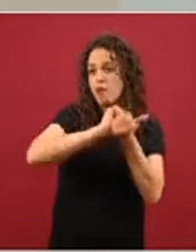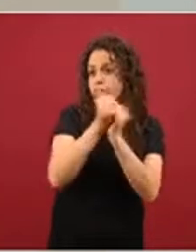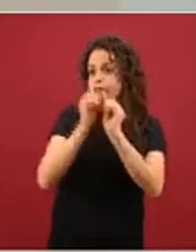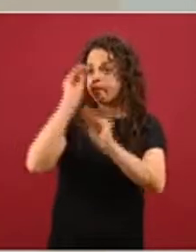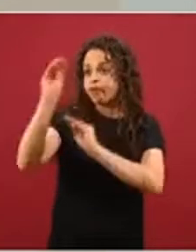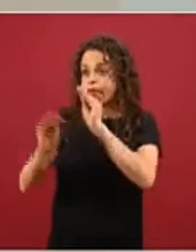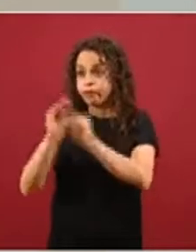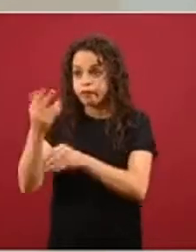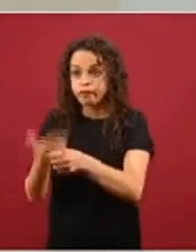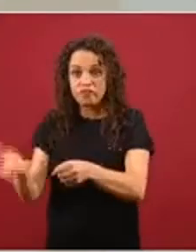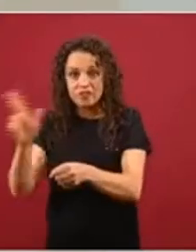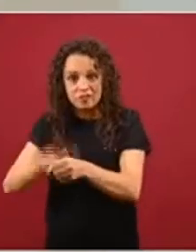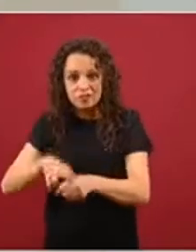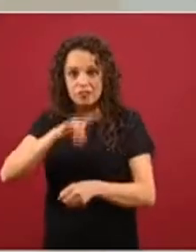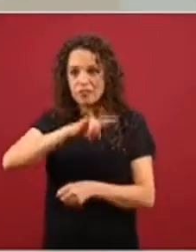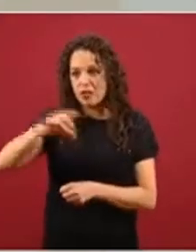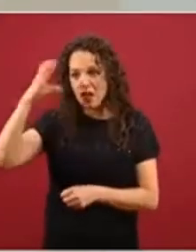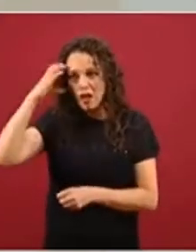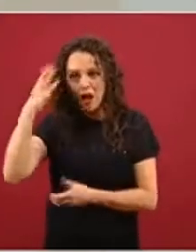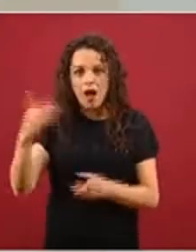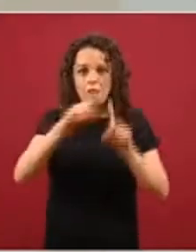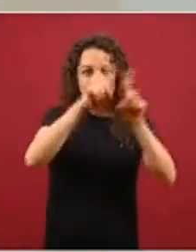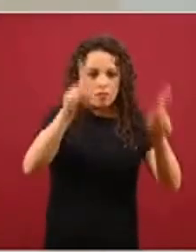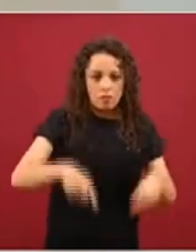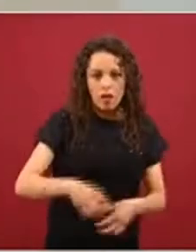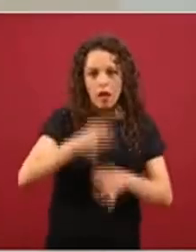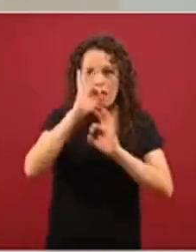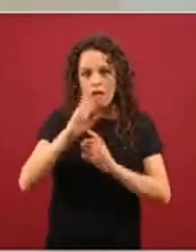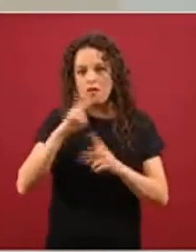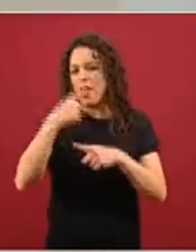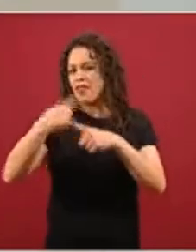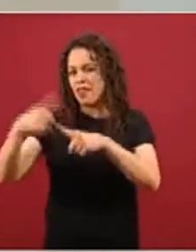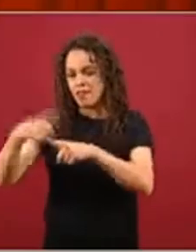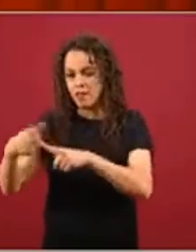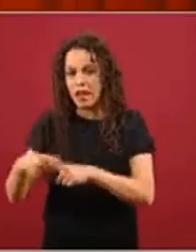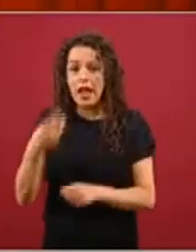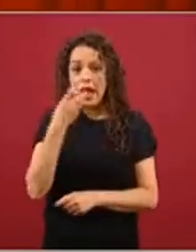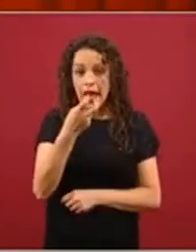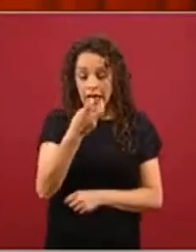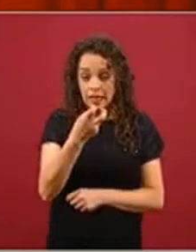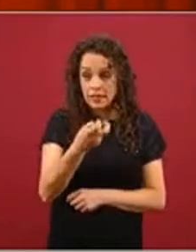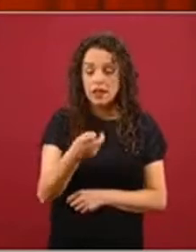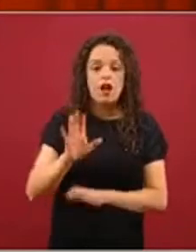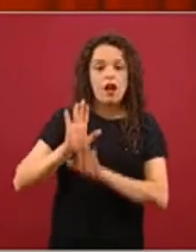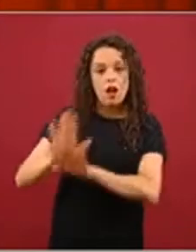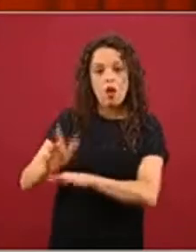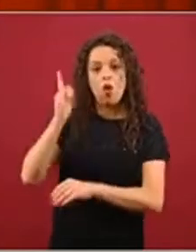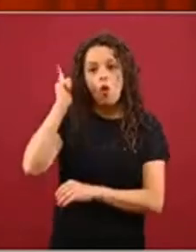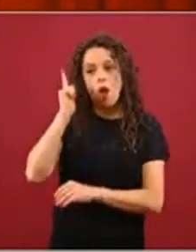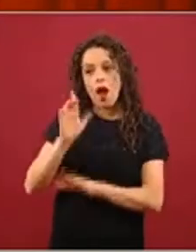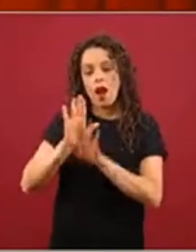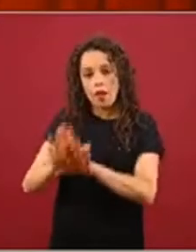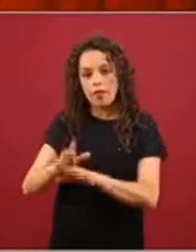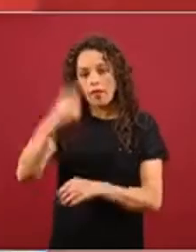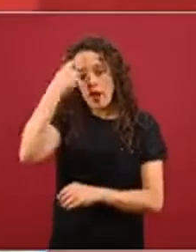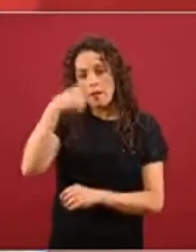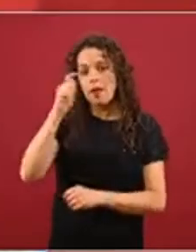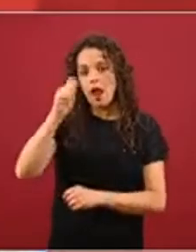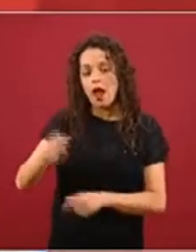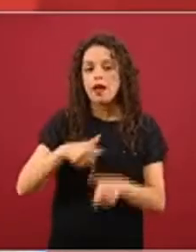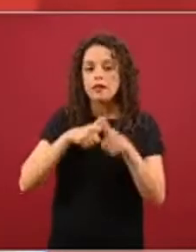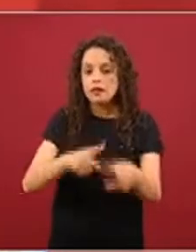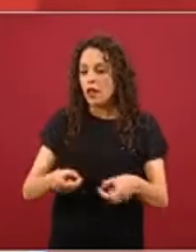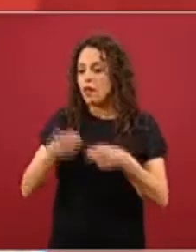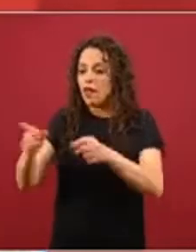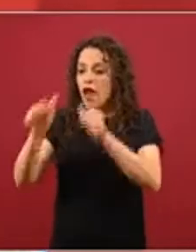mantener, pero estamos organizando para que no se interrumpa la continuidad de operaciones de los otros servicios, los servicios no COVID,